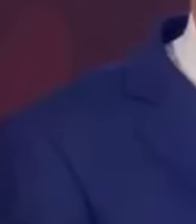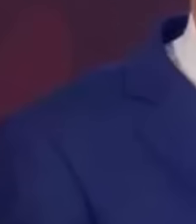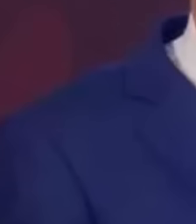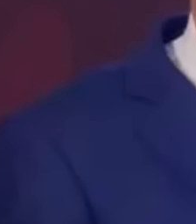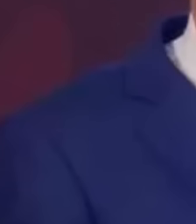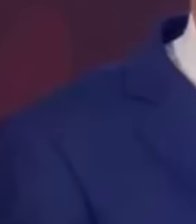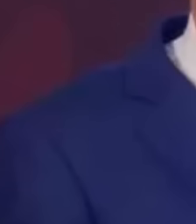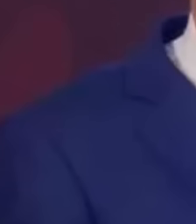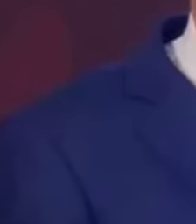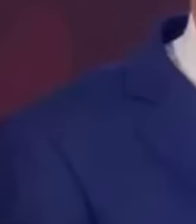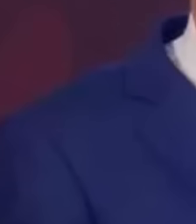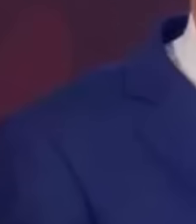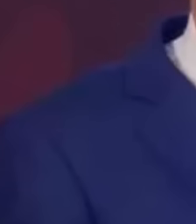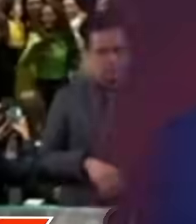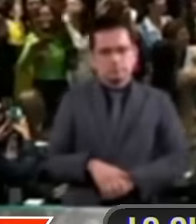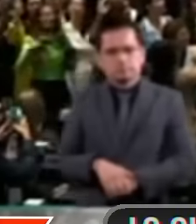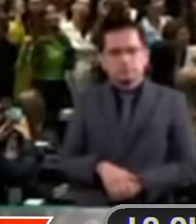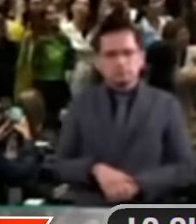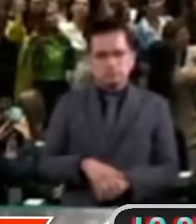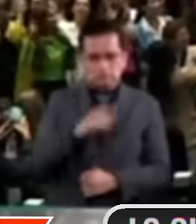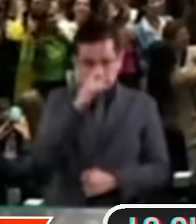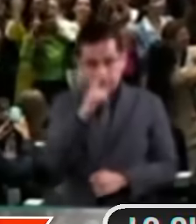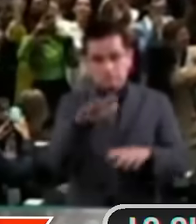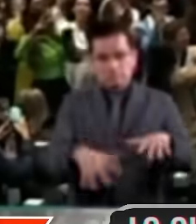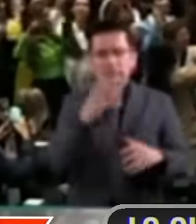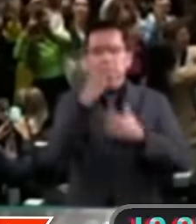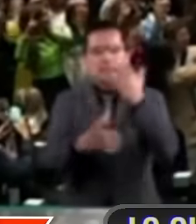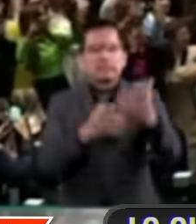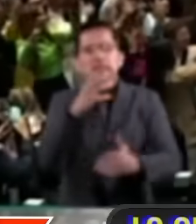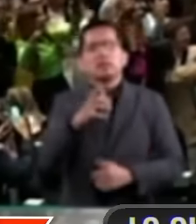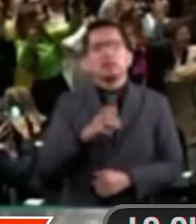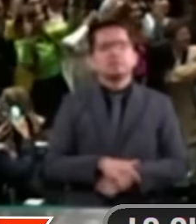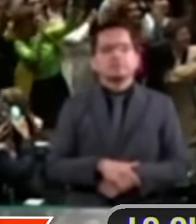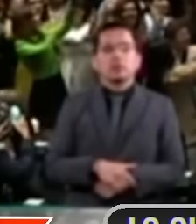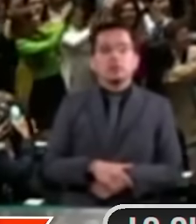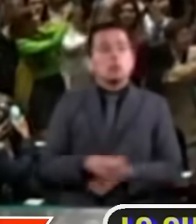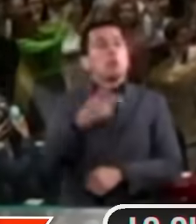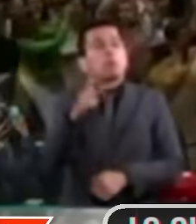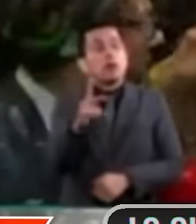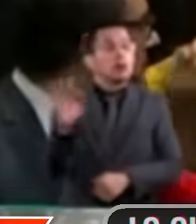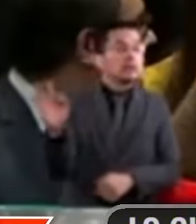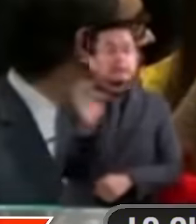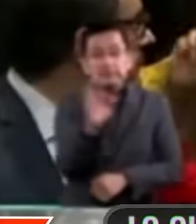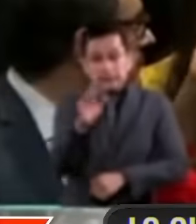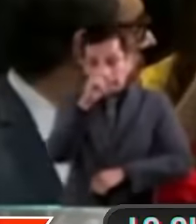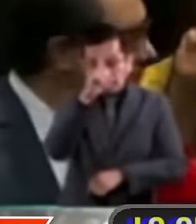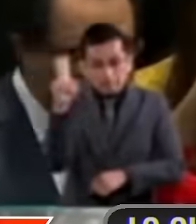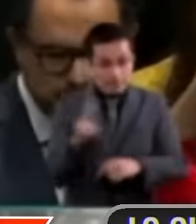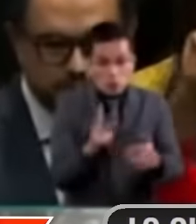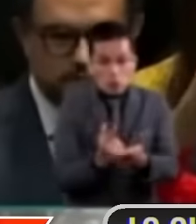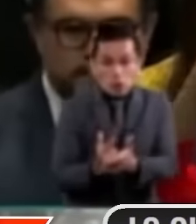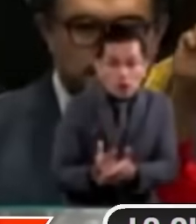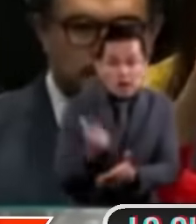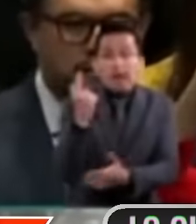Xochitl, pero quizá, Xochitl, Xochitl, pero quizá, Xochitl, quizá, Xochitl, lo más grave Xochitl,